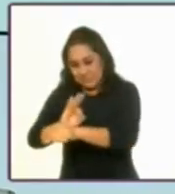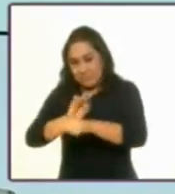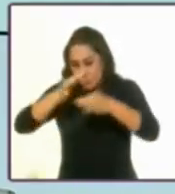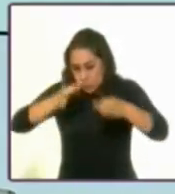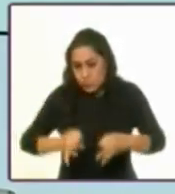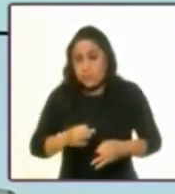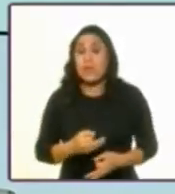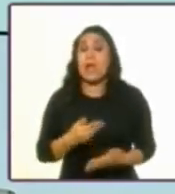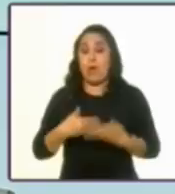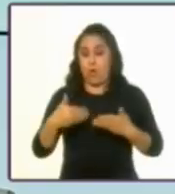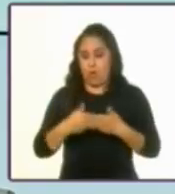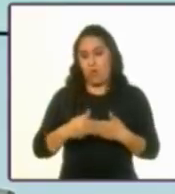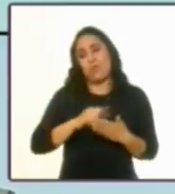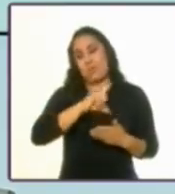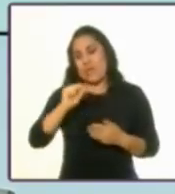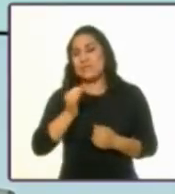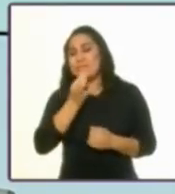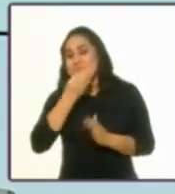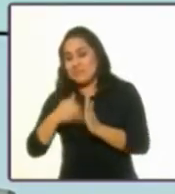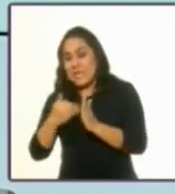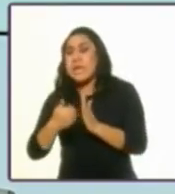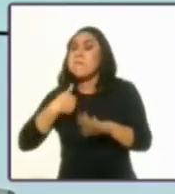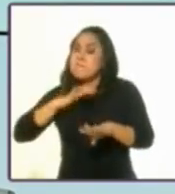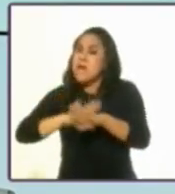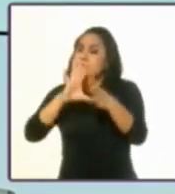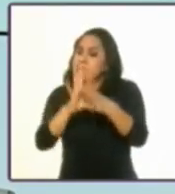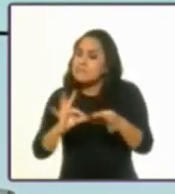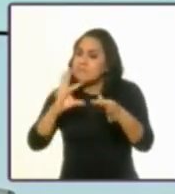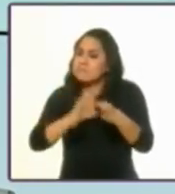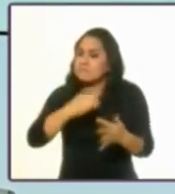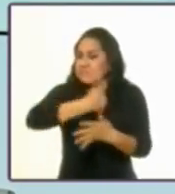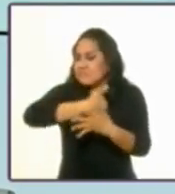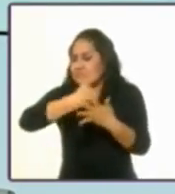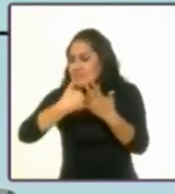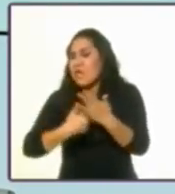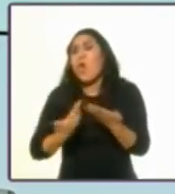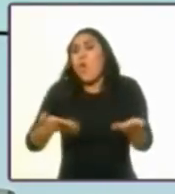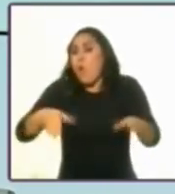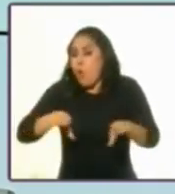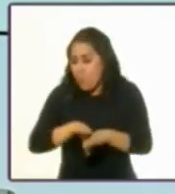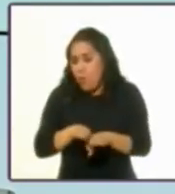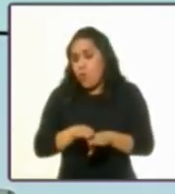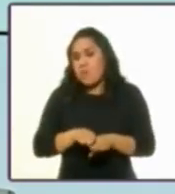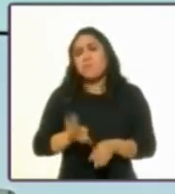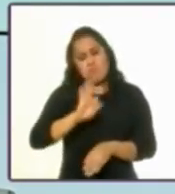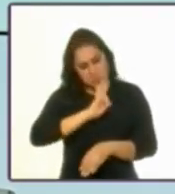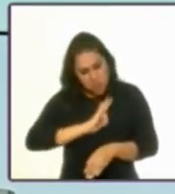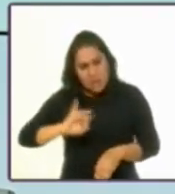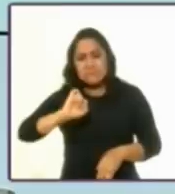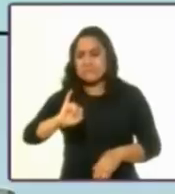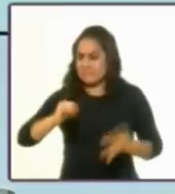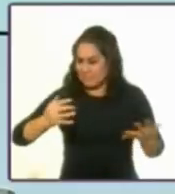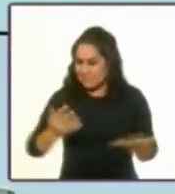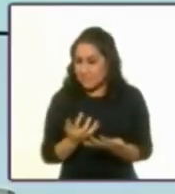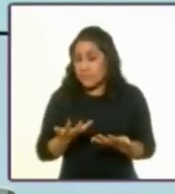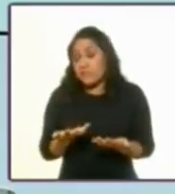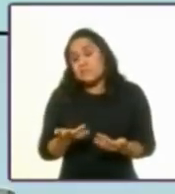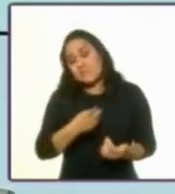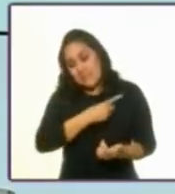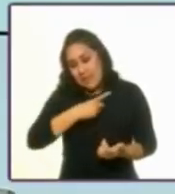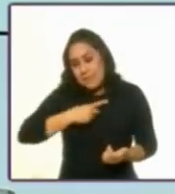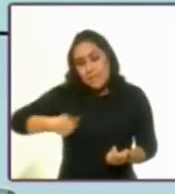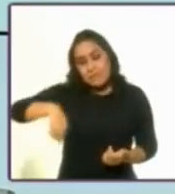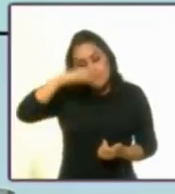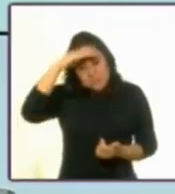voy a detallar cada una de estas propuestas para que se entiende el cómo es factible y lo podemos hacer se trata de hacer